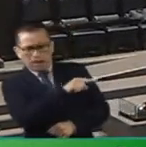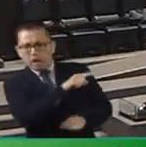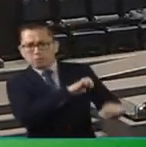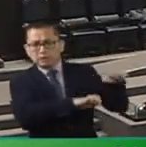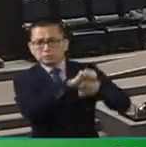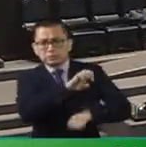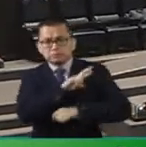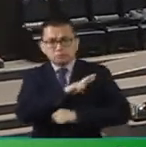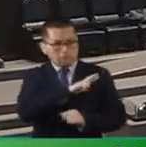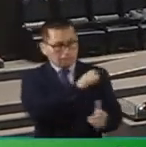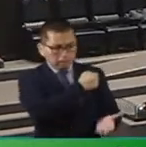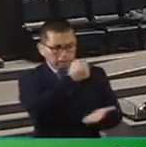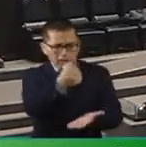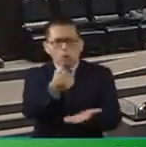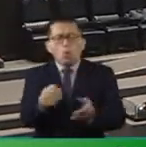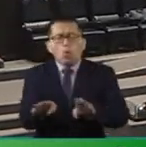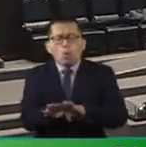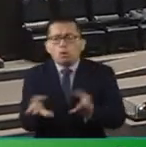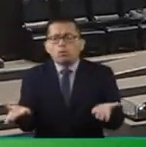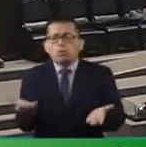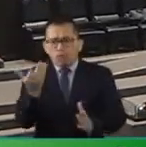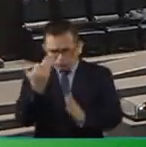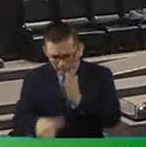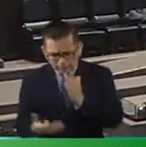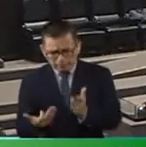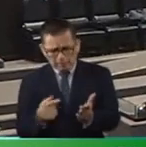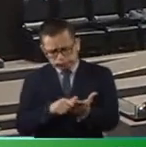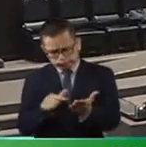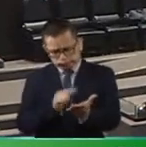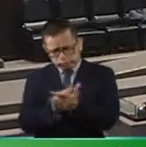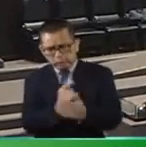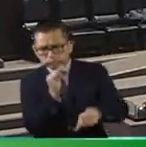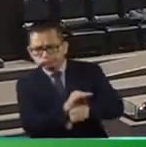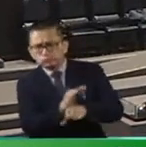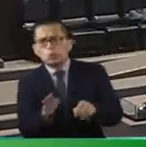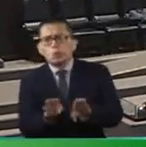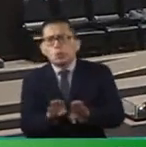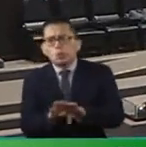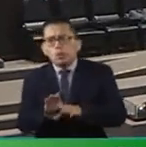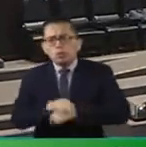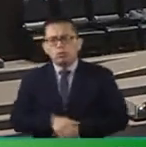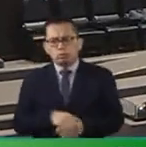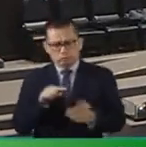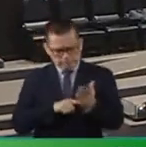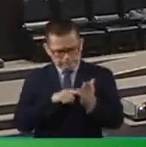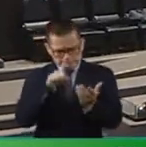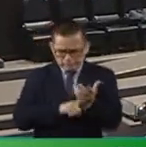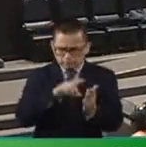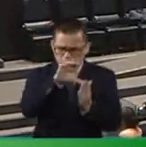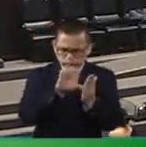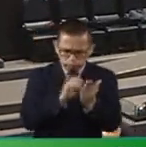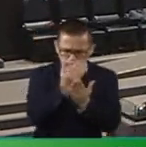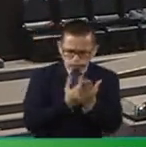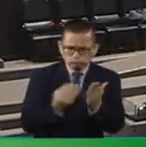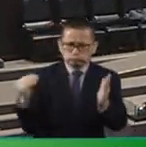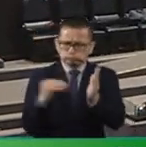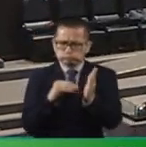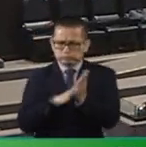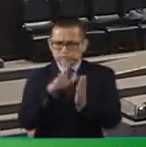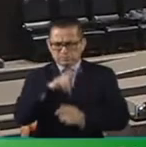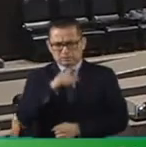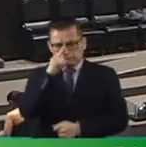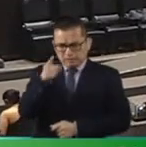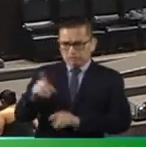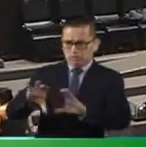mínima garantía, no solo en esta reforma ni en sus letras chiquitas, tampoco en un poder judicial desvencijado de